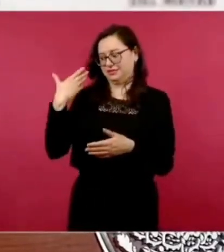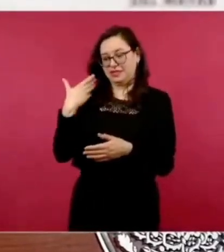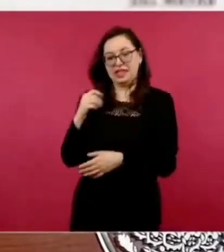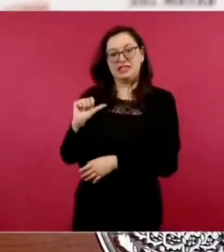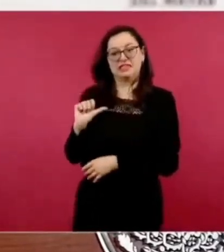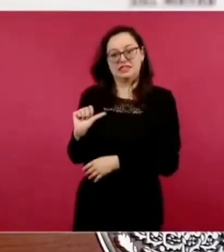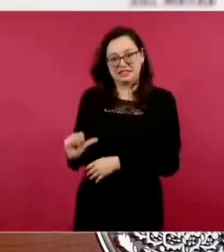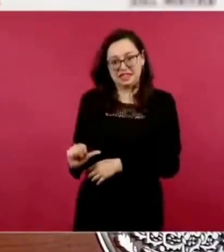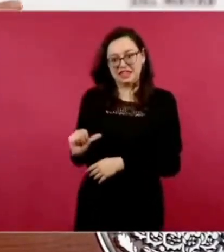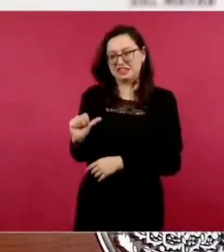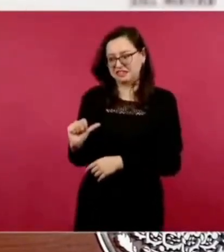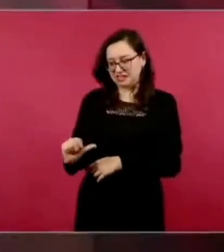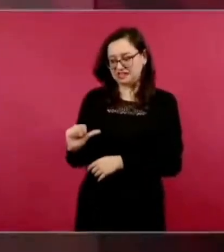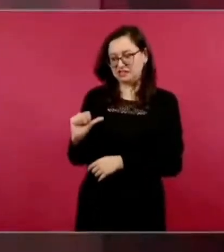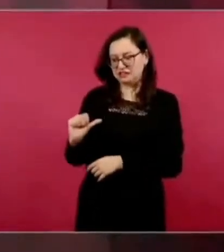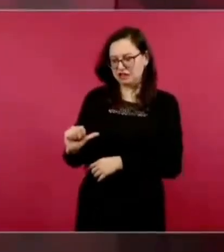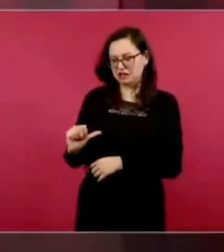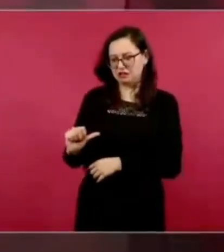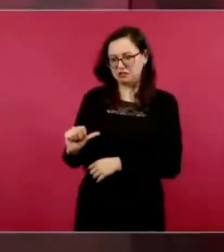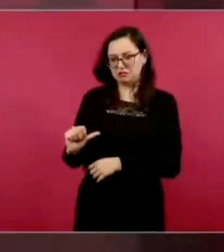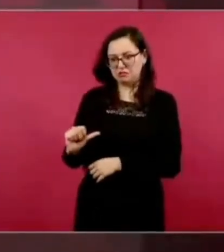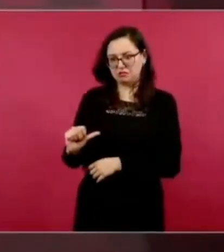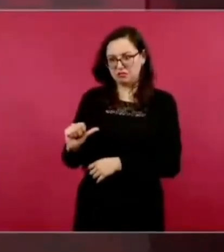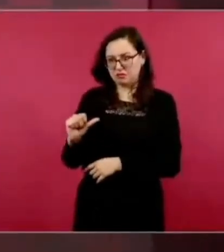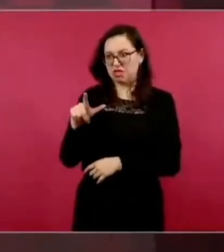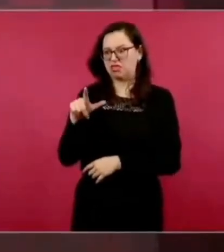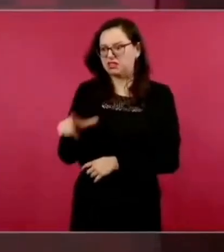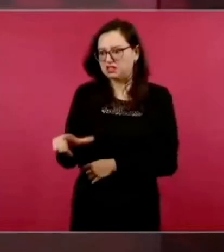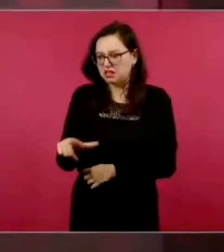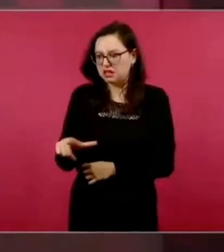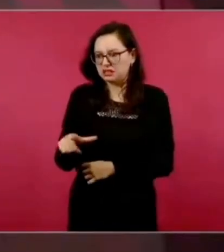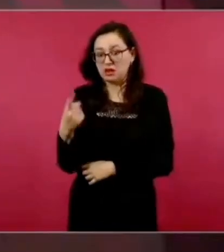Dice, bueno, ¿qué pasa?